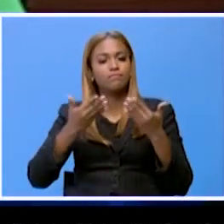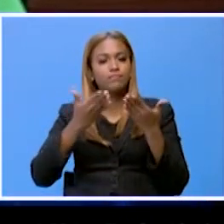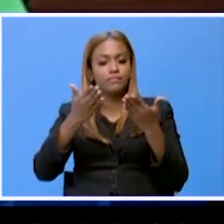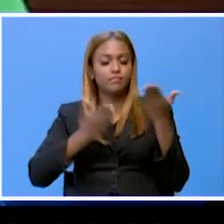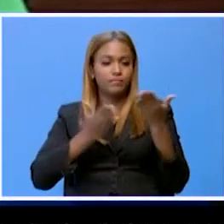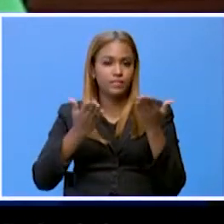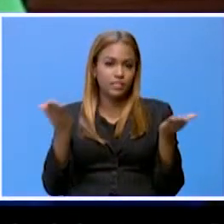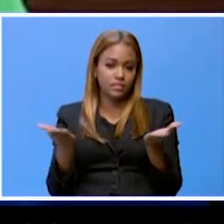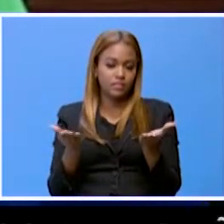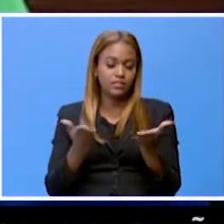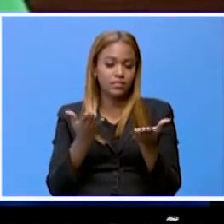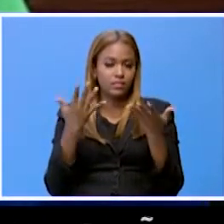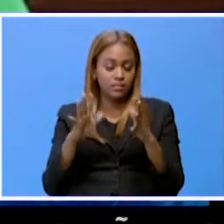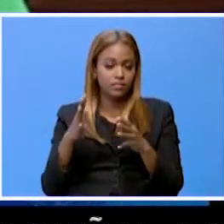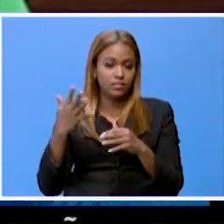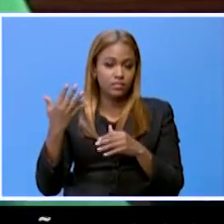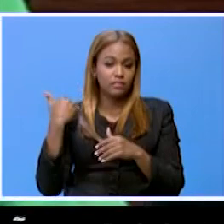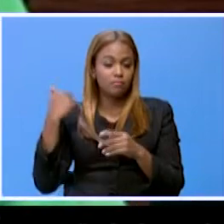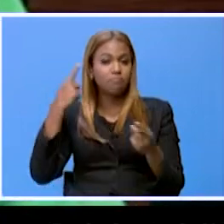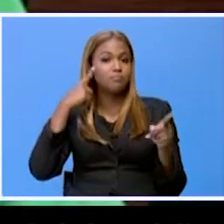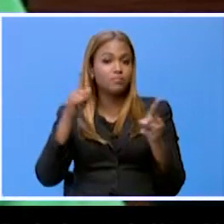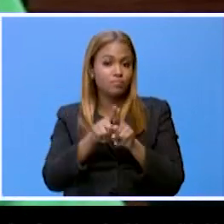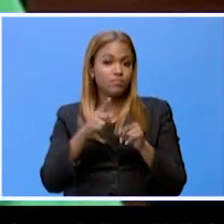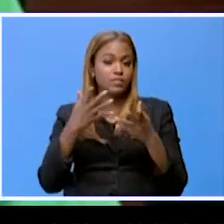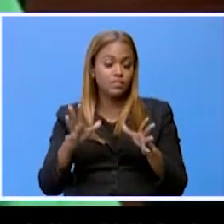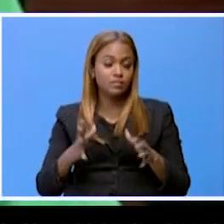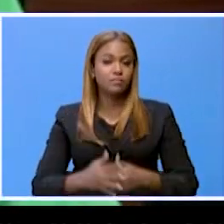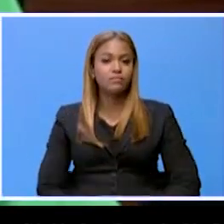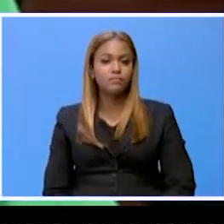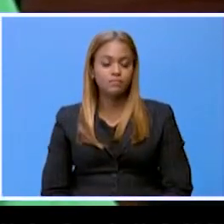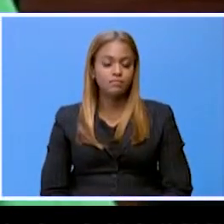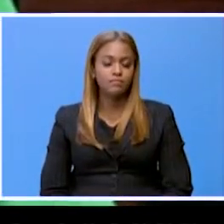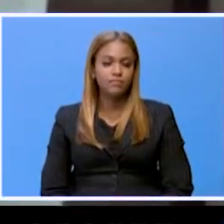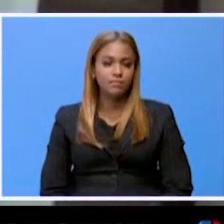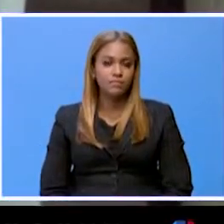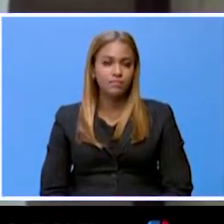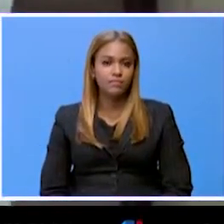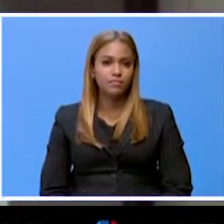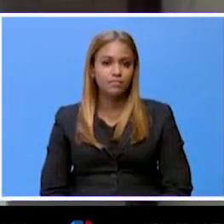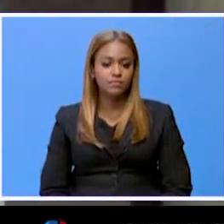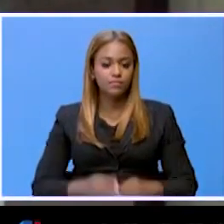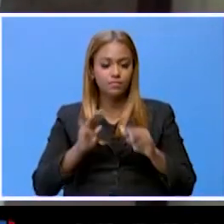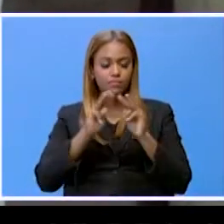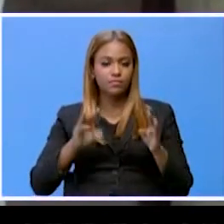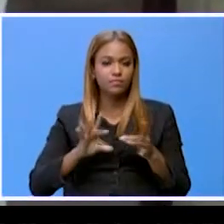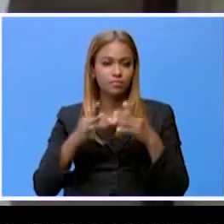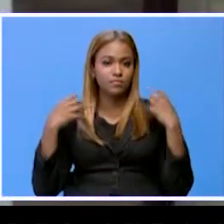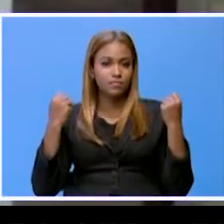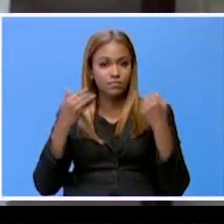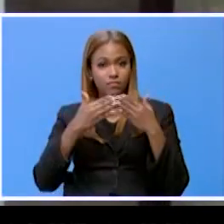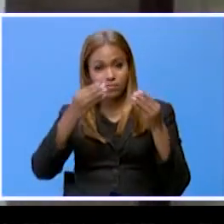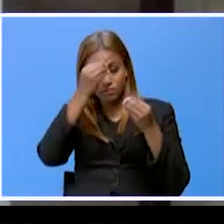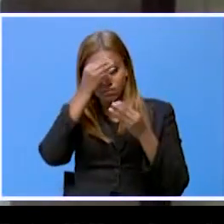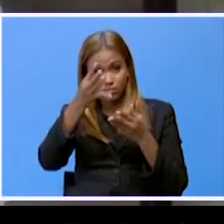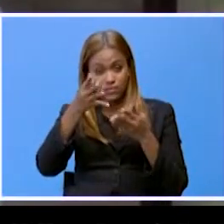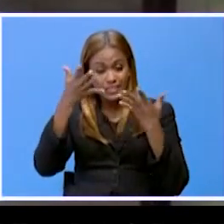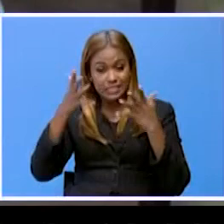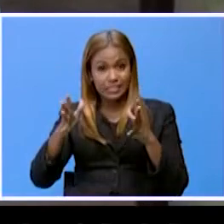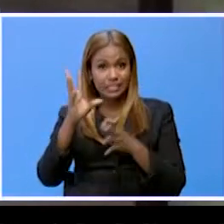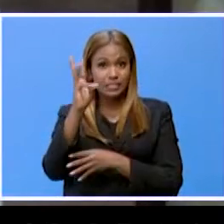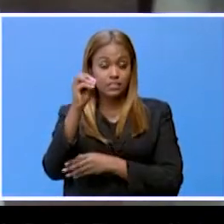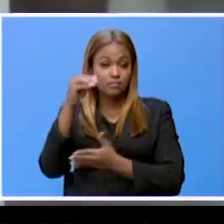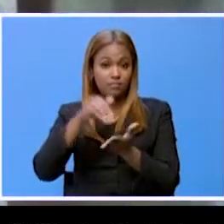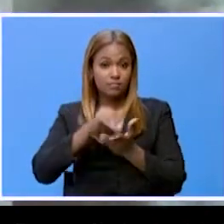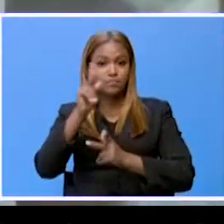como está acordado y como está calendarizado. Ministerio de Salud Pública informó que ya las